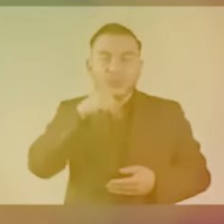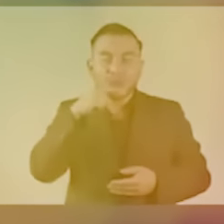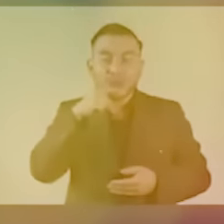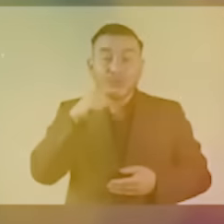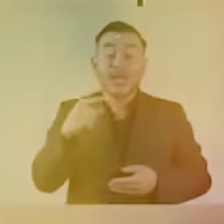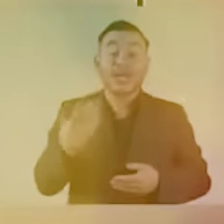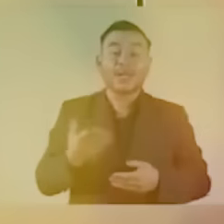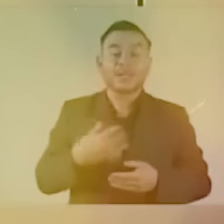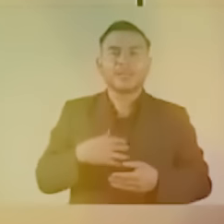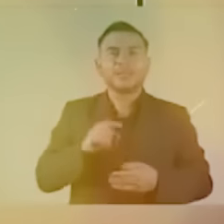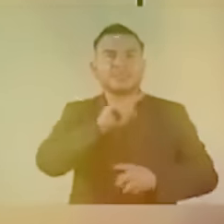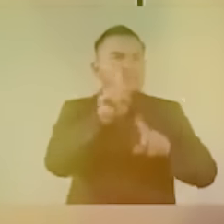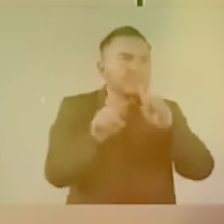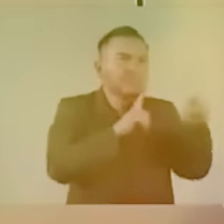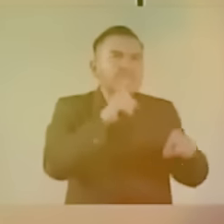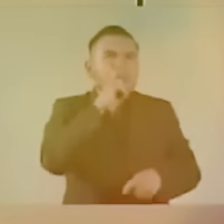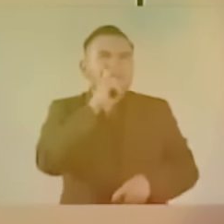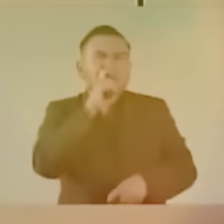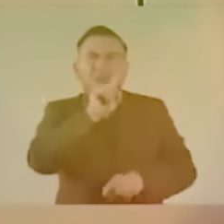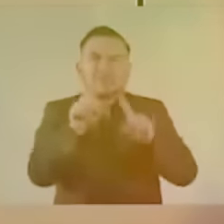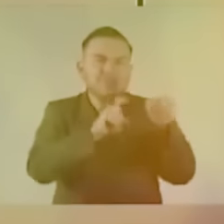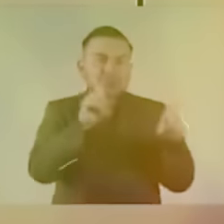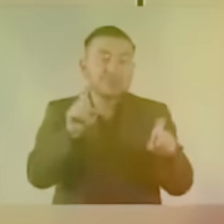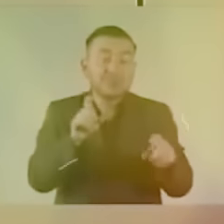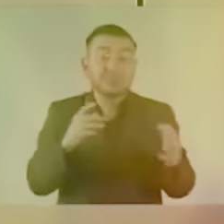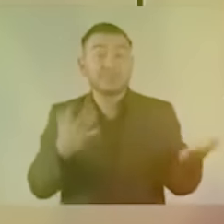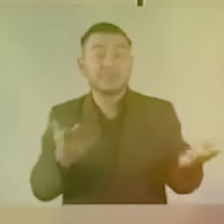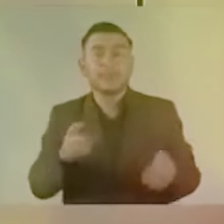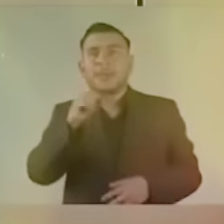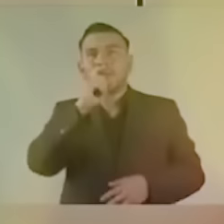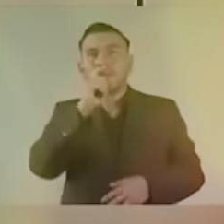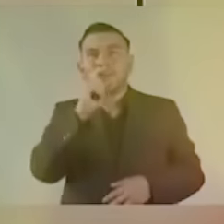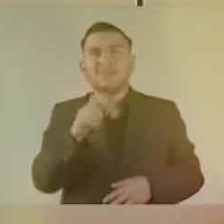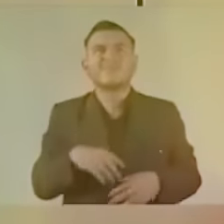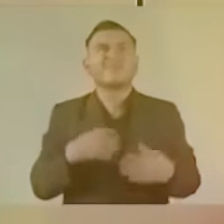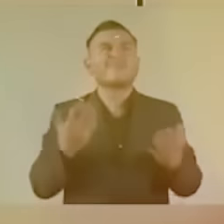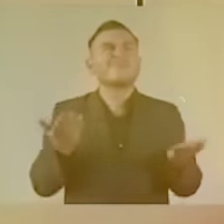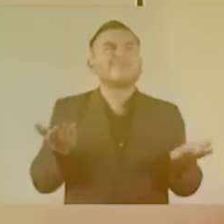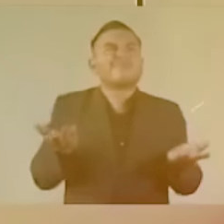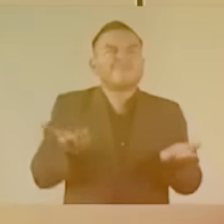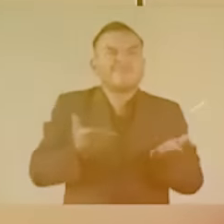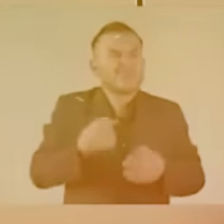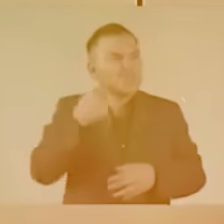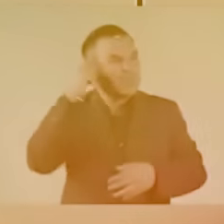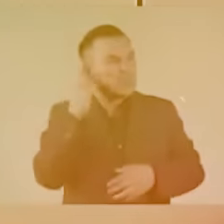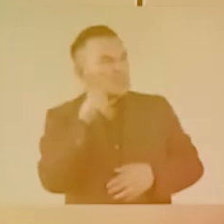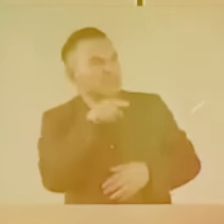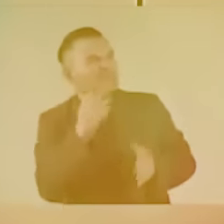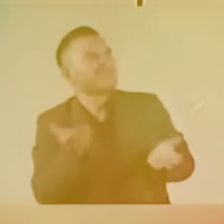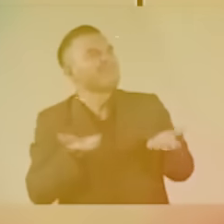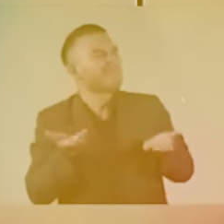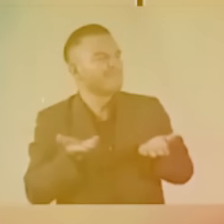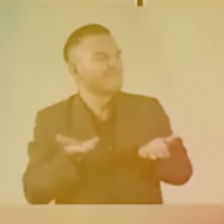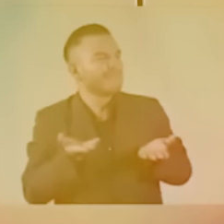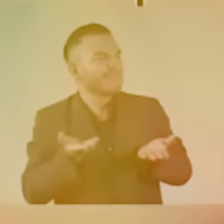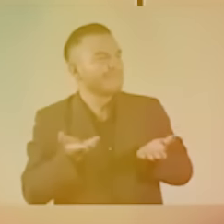el niño curioso le preguntaba todo a su papá. Y le decía, papá, ¿qué hace ese señor que está ahí?